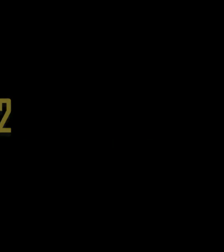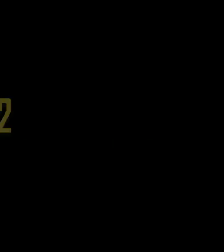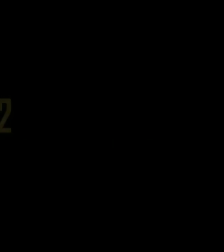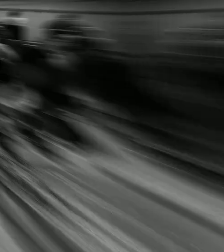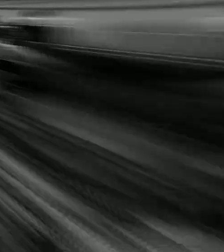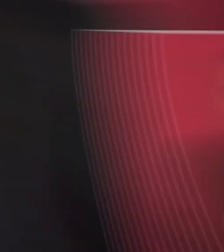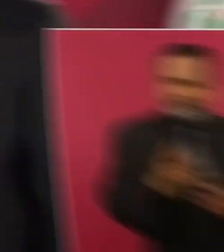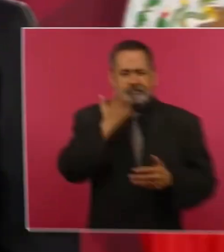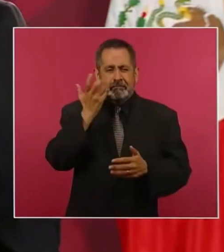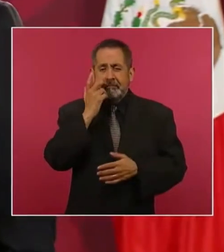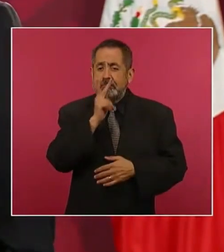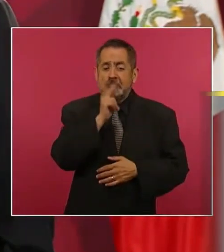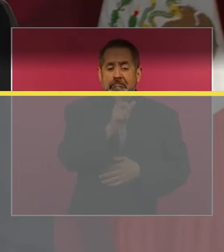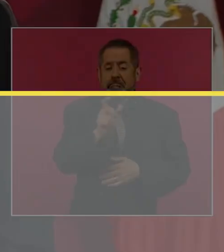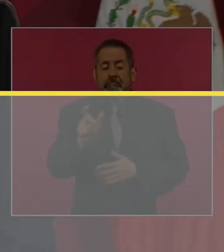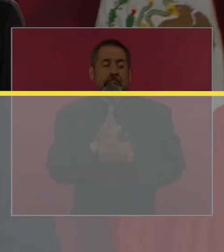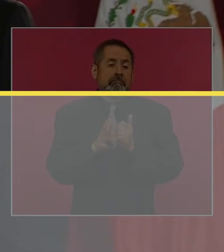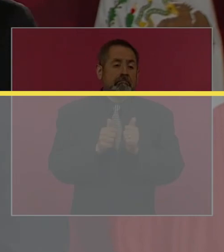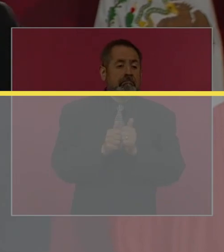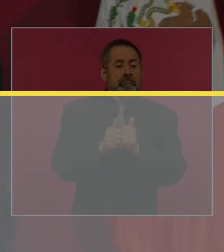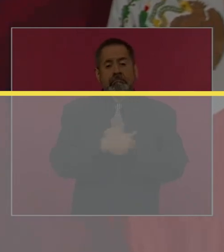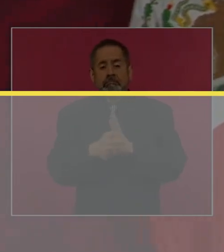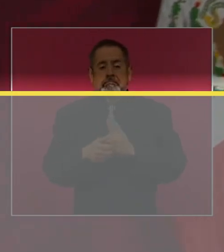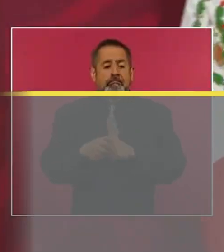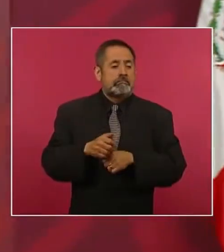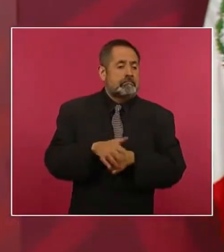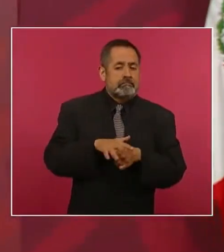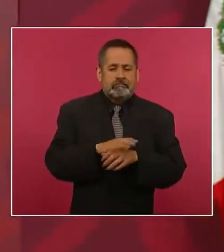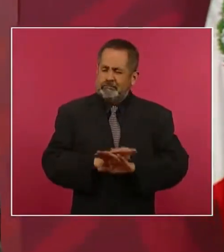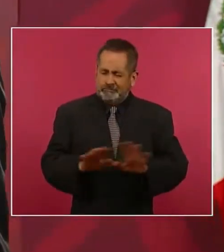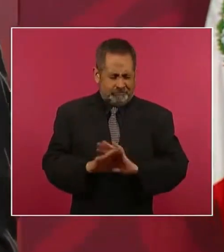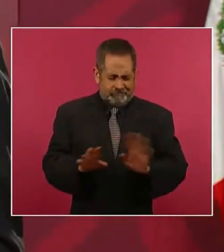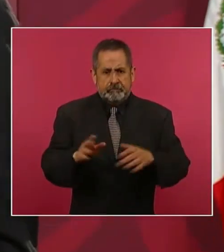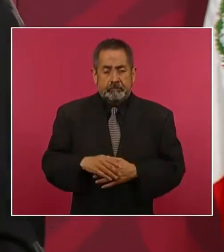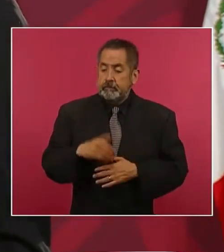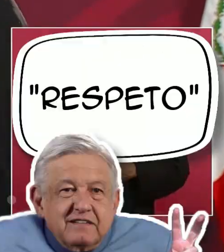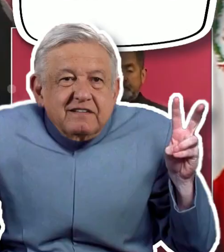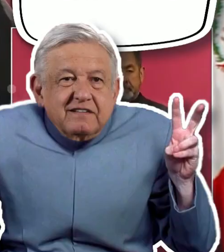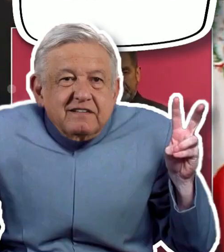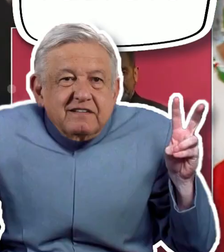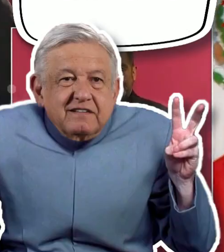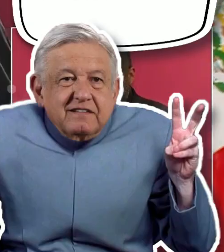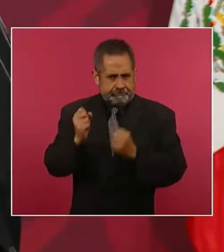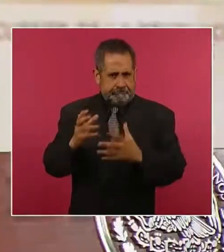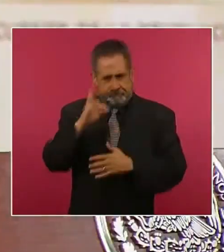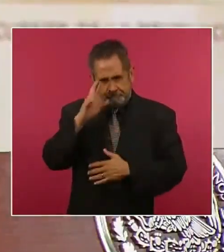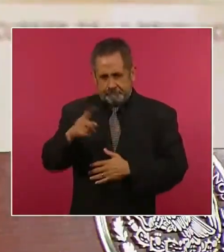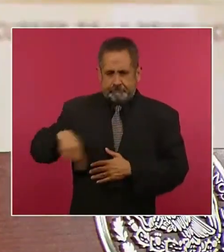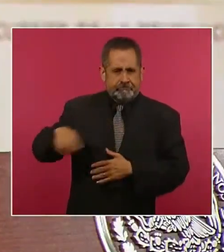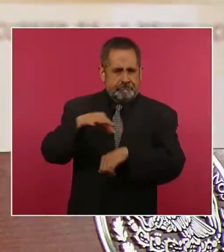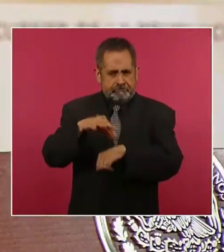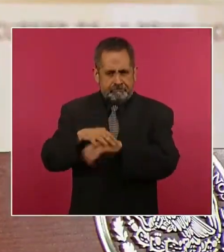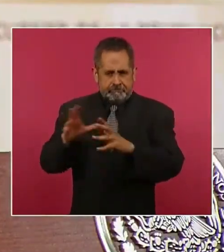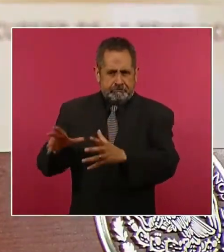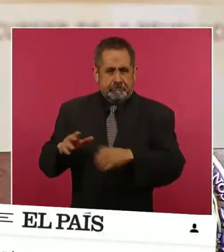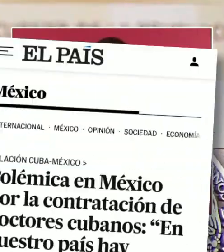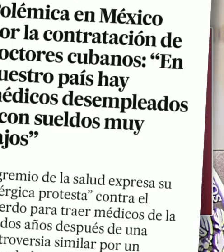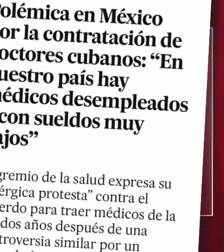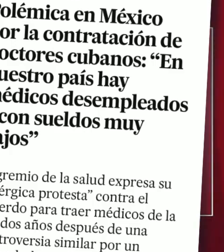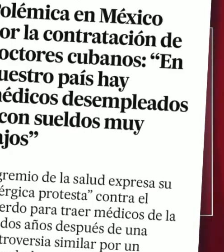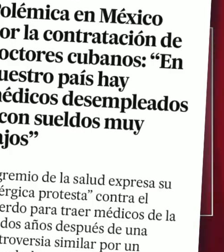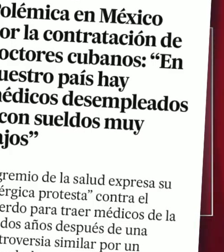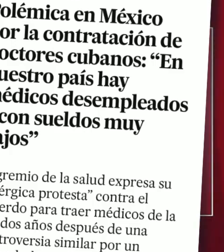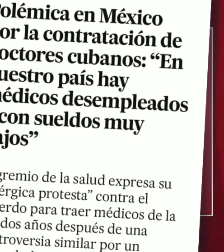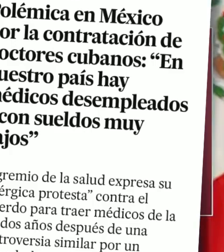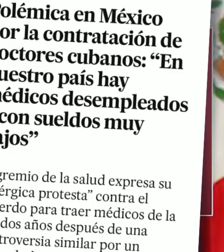eso. Entonces, el caso de estos médicos, que respeto mucho, es parte de ese pensamiento conservador.